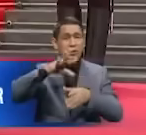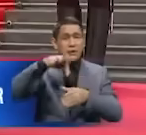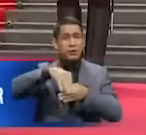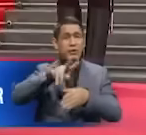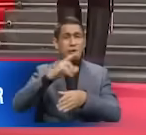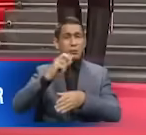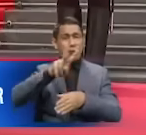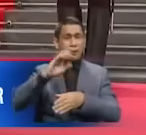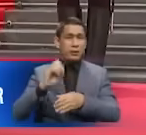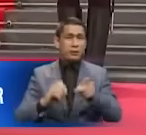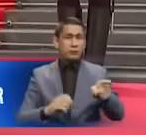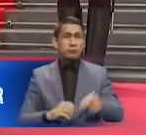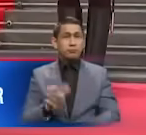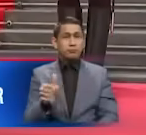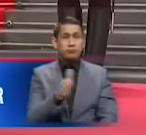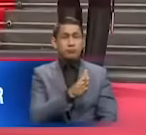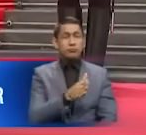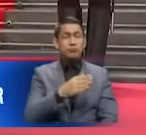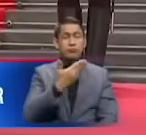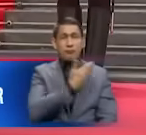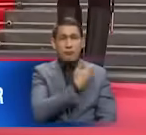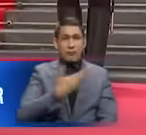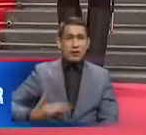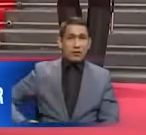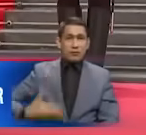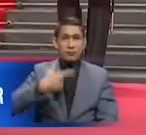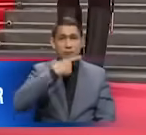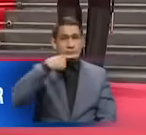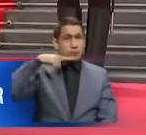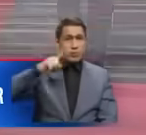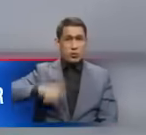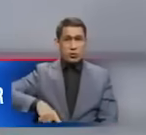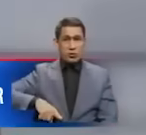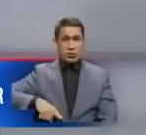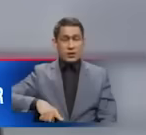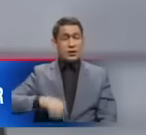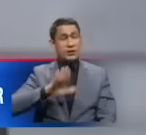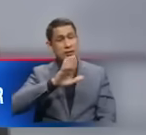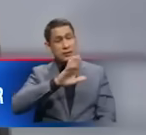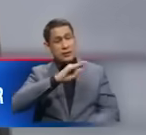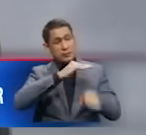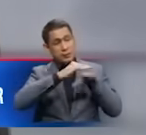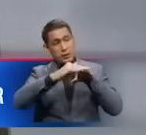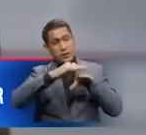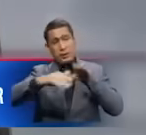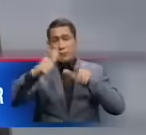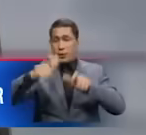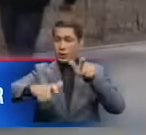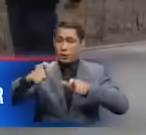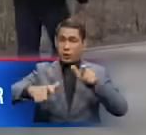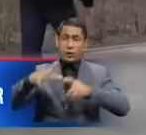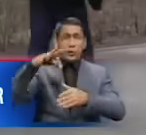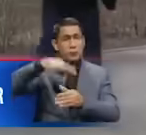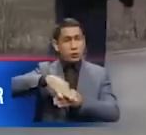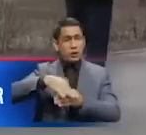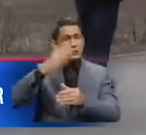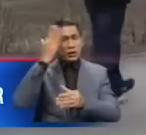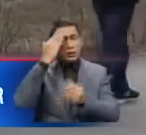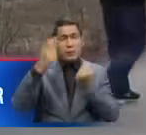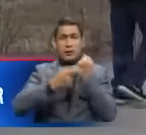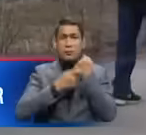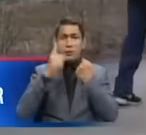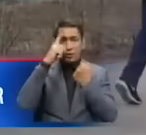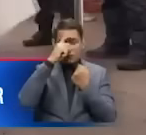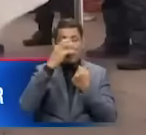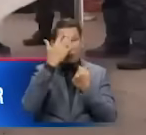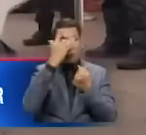El presidente Vladimir Putin instó este jueves a los rusos a votar en tiempos difíciles para el país, a un día del inicio de las elecciones